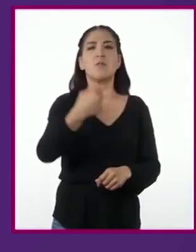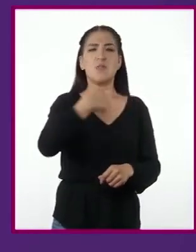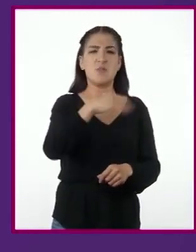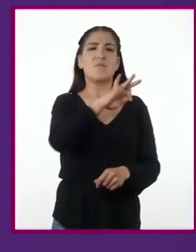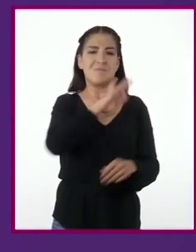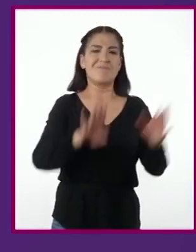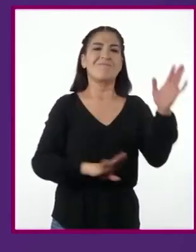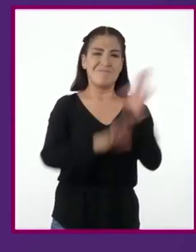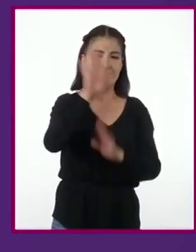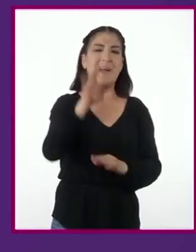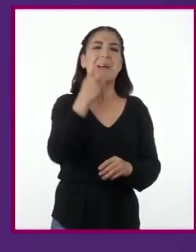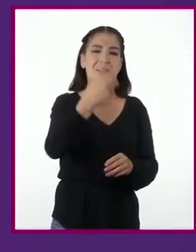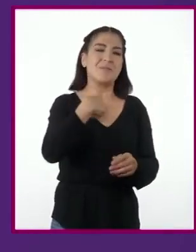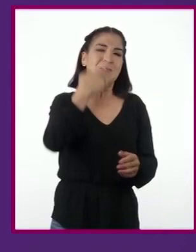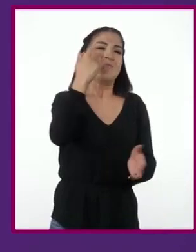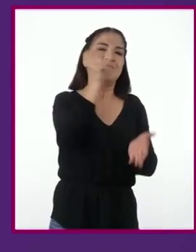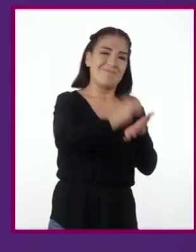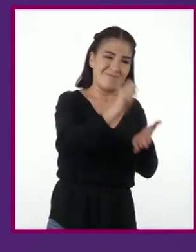quiero escribir.